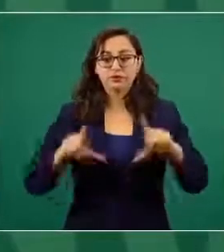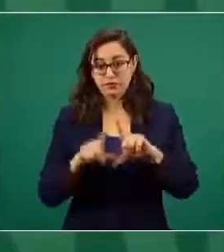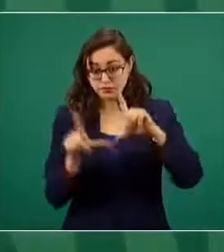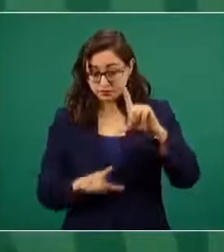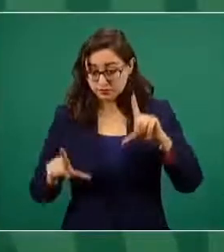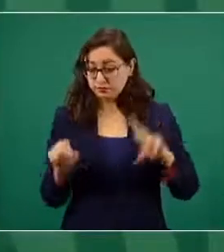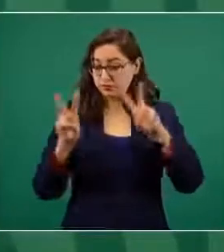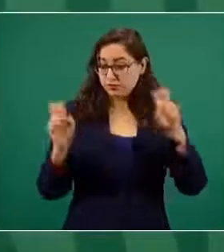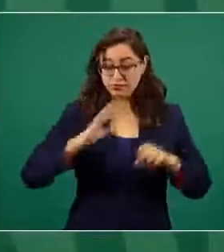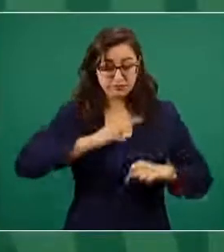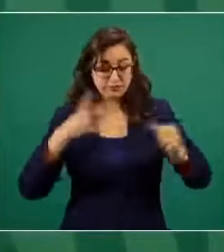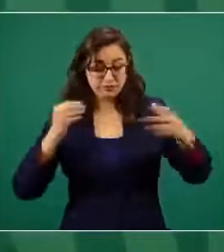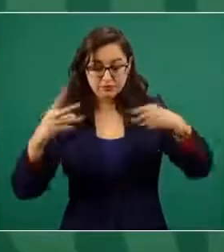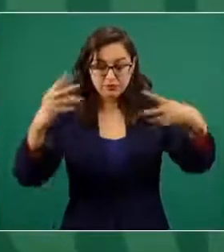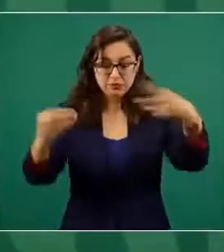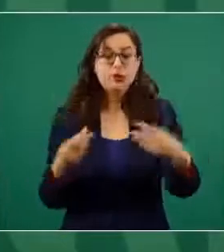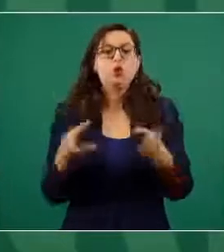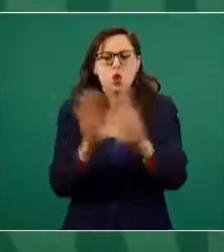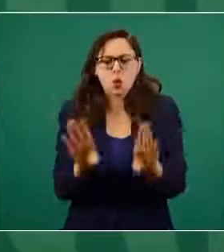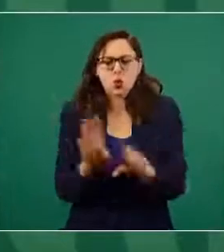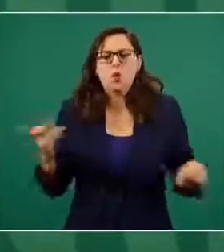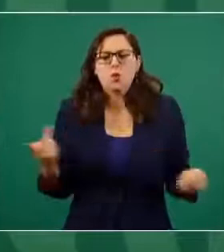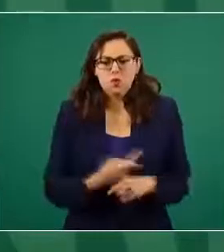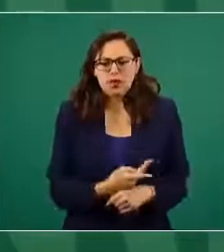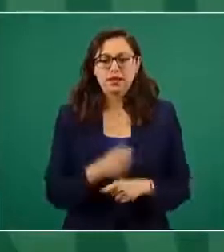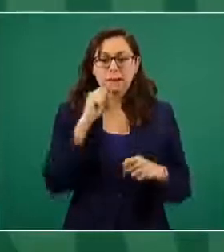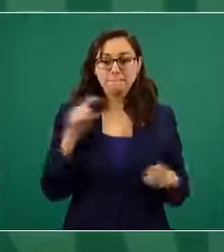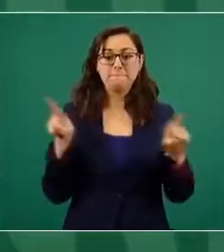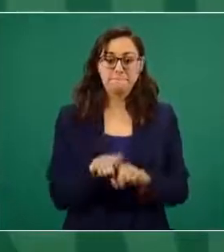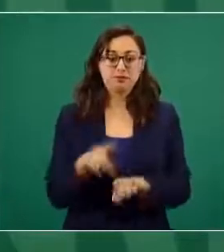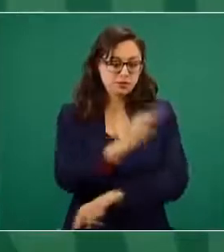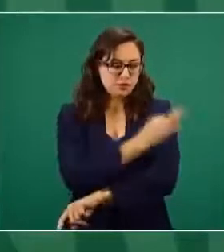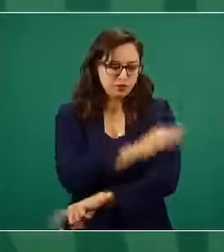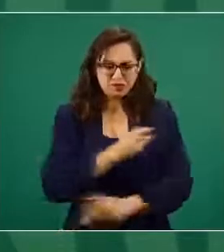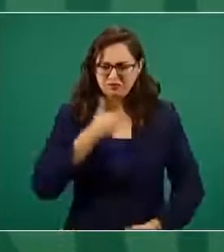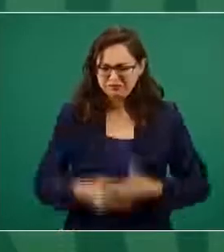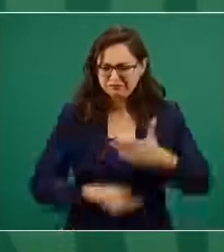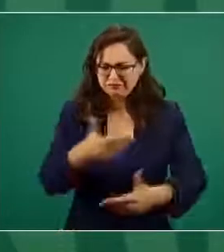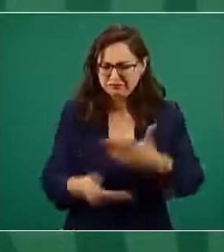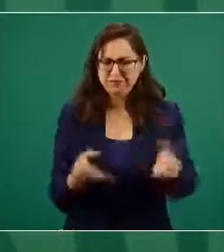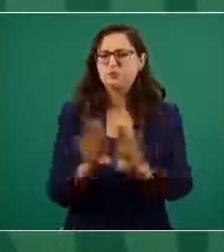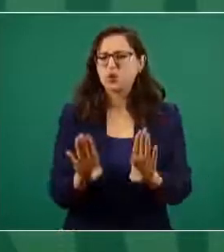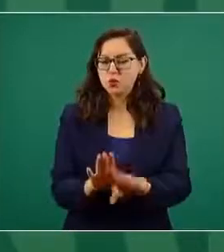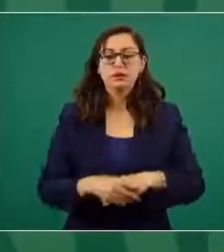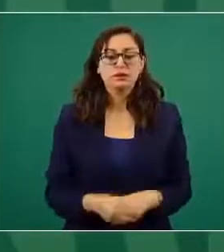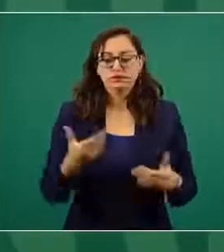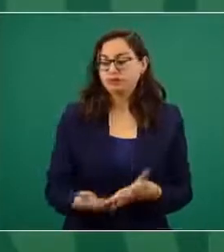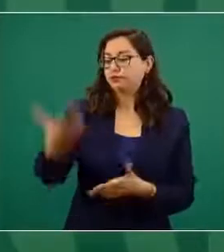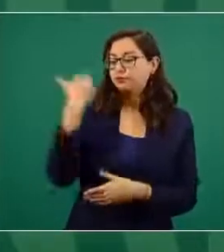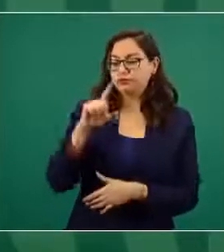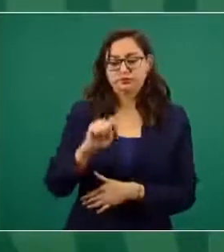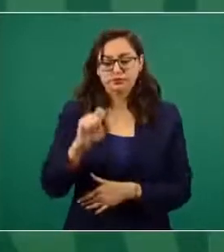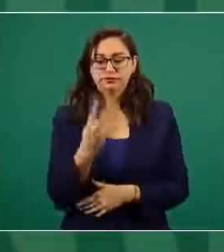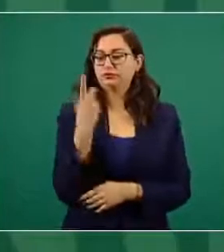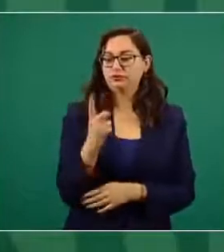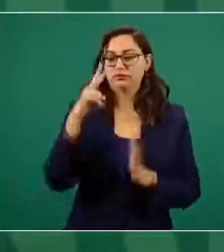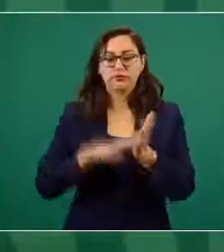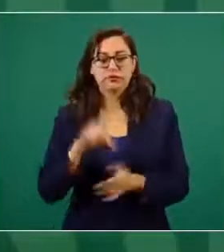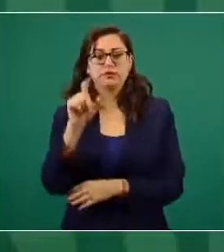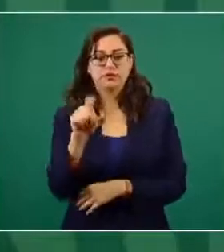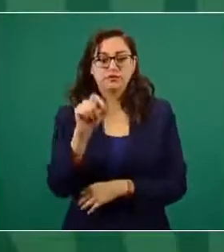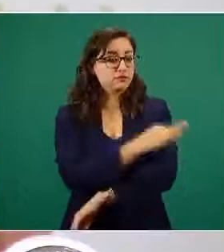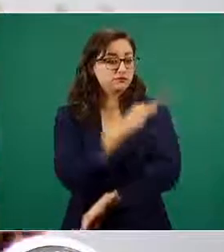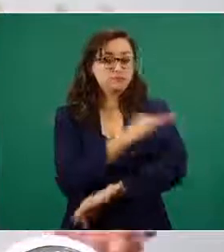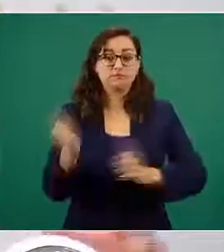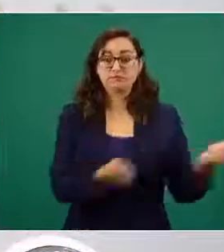lo que ya mencionó el presidente sobre el avance de la vacunación. Recordar lo que dijimos el 24 de diciembre de 2020, con la llegada de